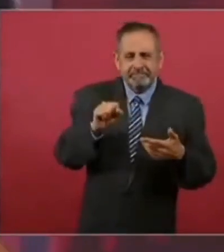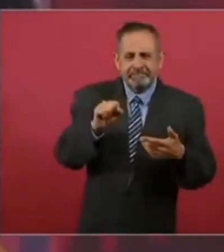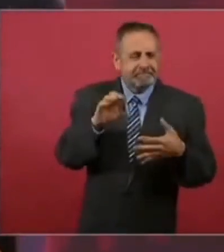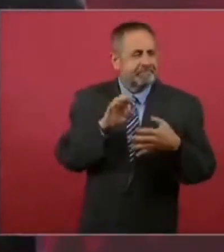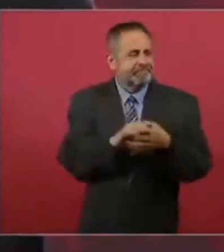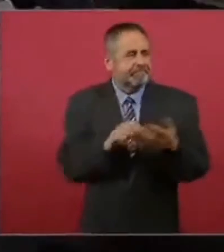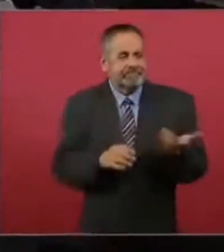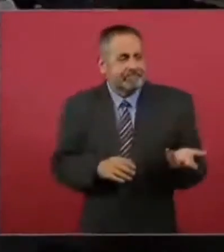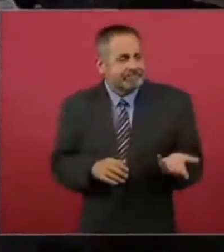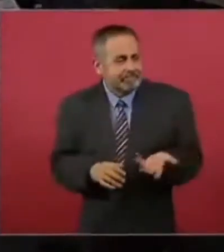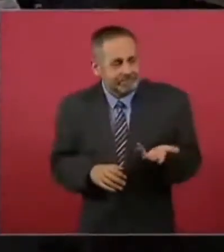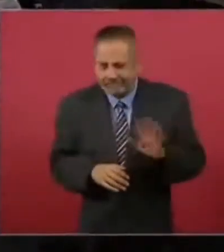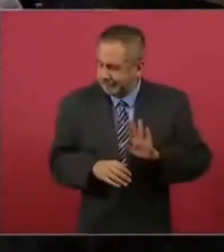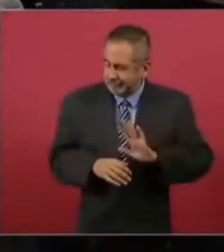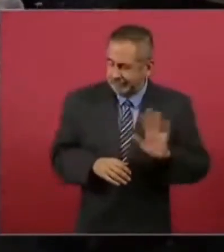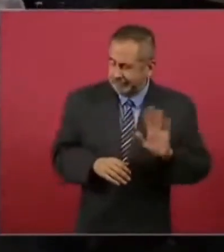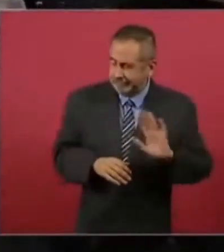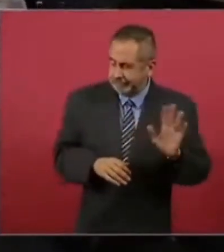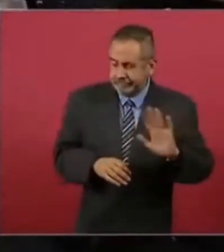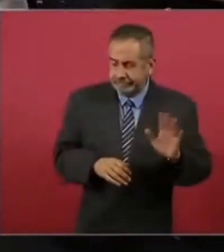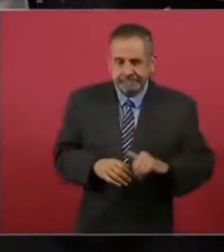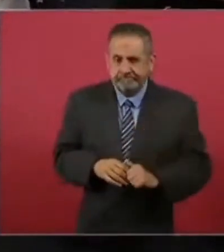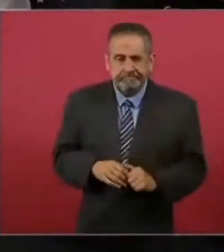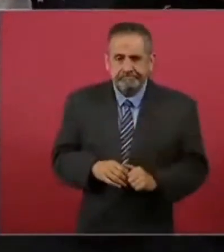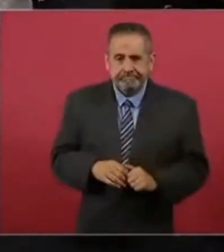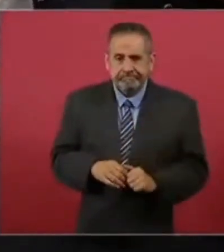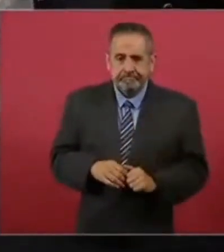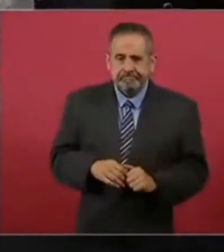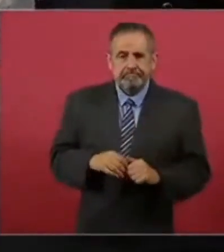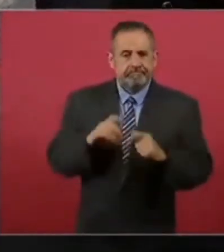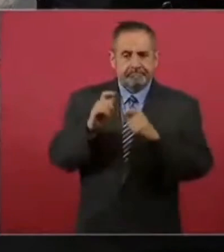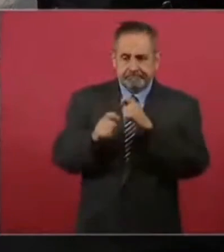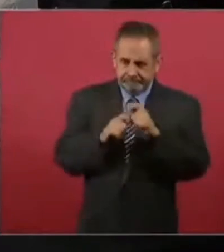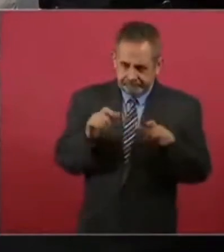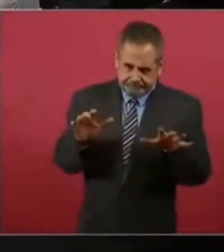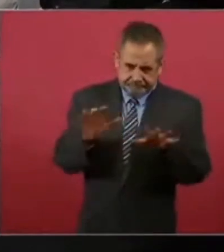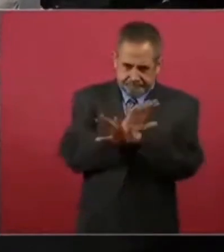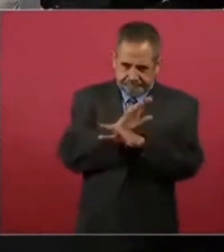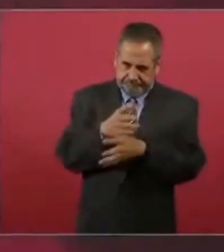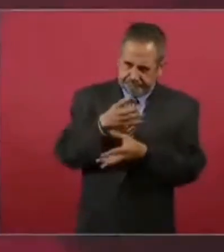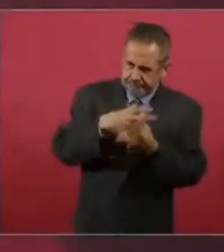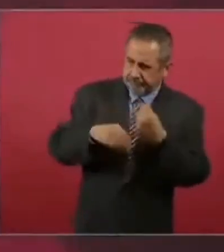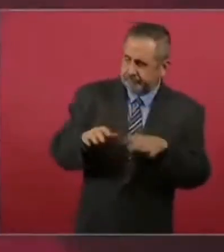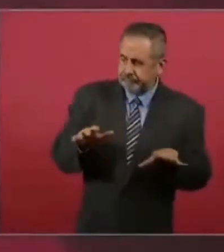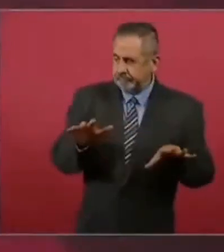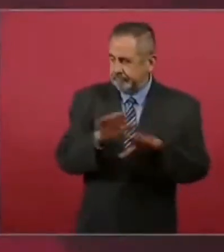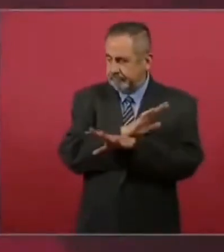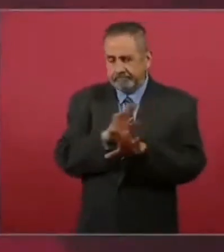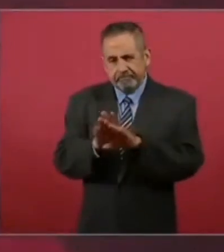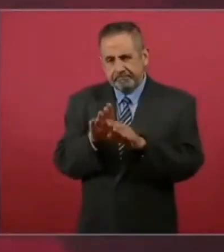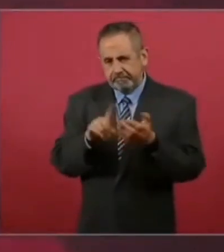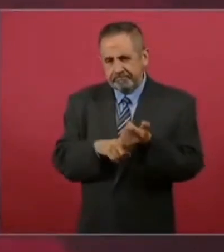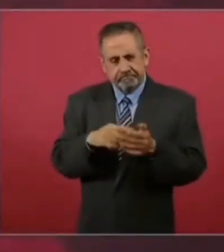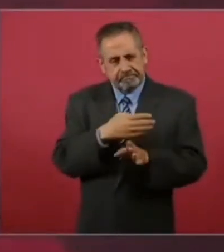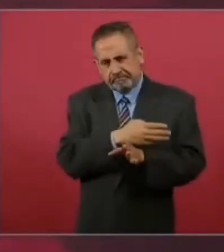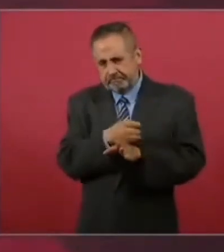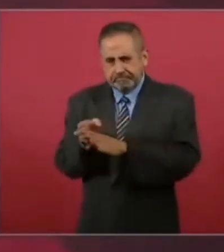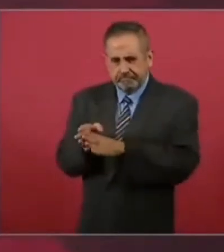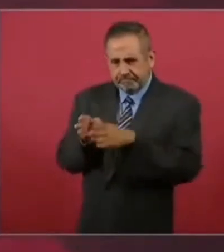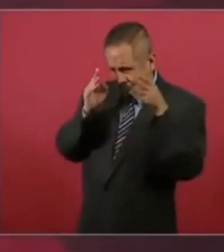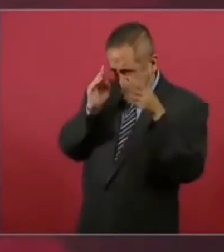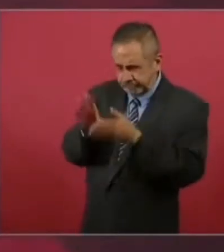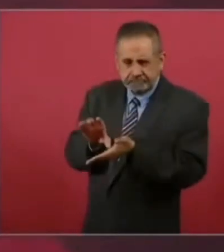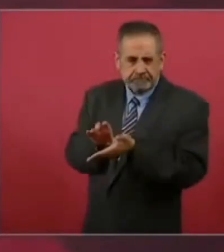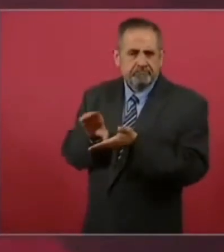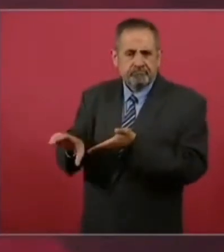Entonces, se reorientó la inversión pública. Y